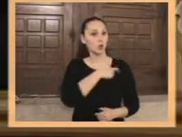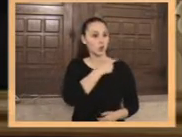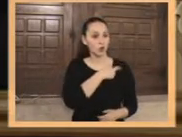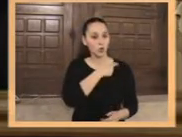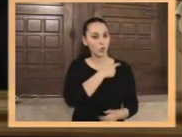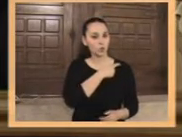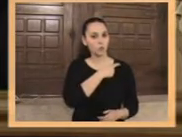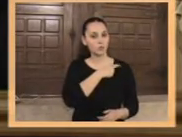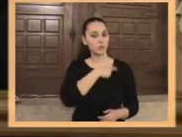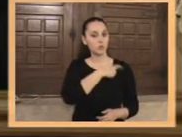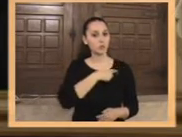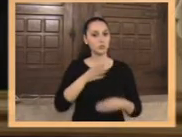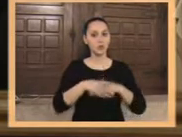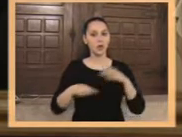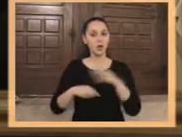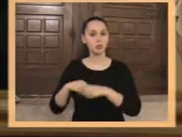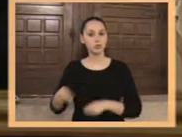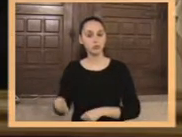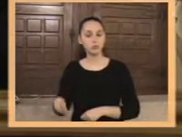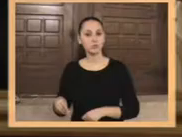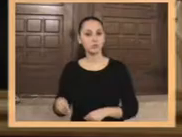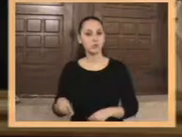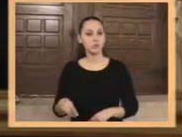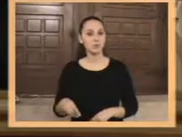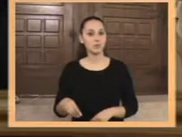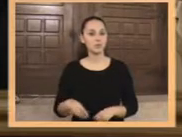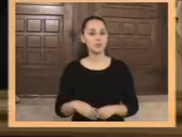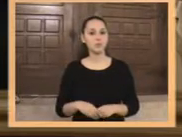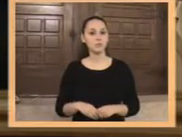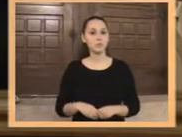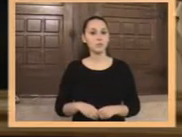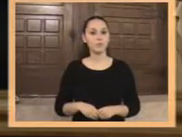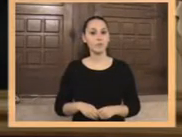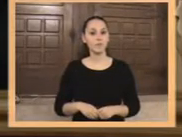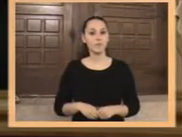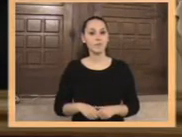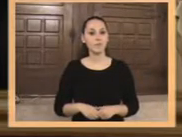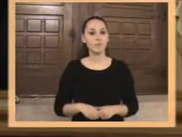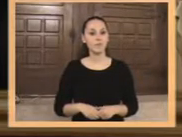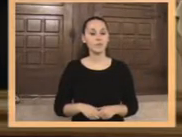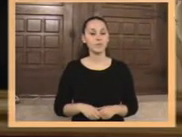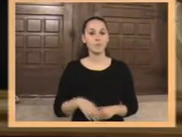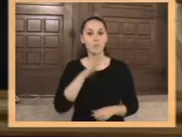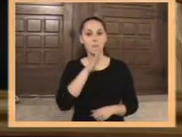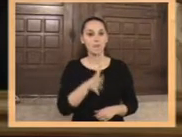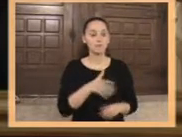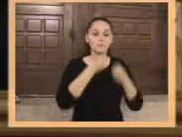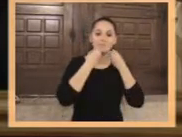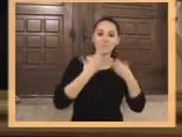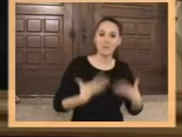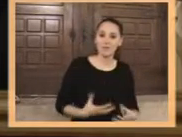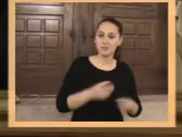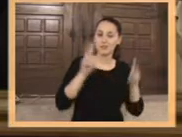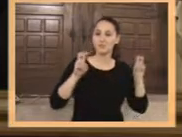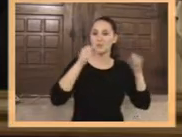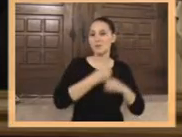abstuvimos debido precisamente a esta materia, ¿no?, a que las decisiones en urbanismo tienen un